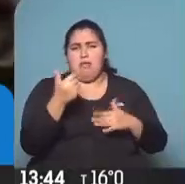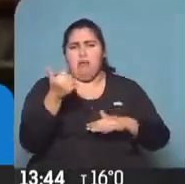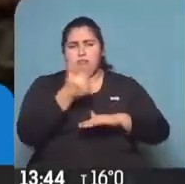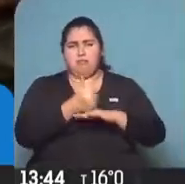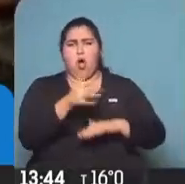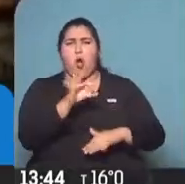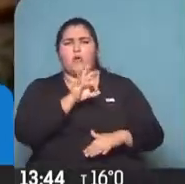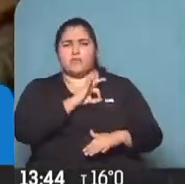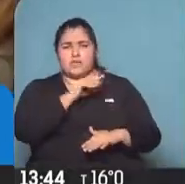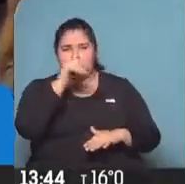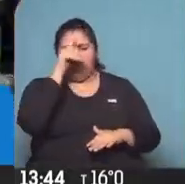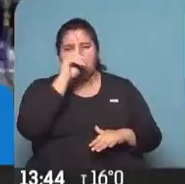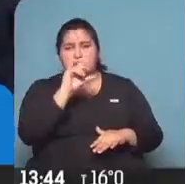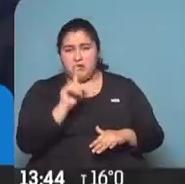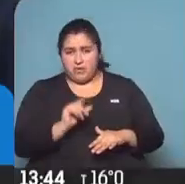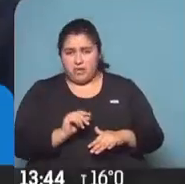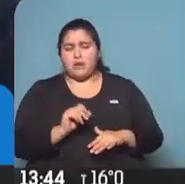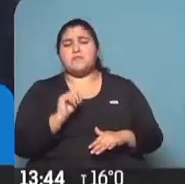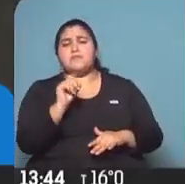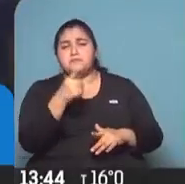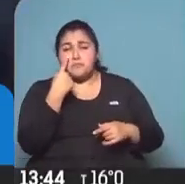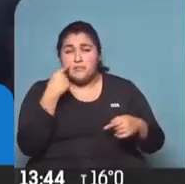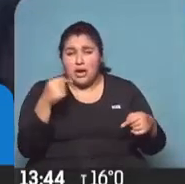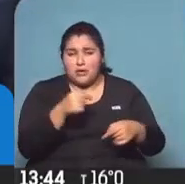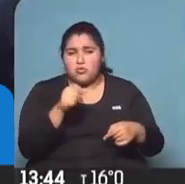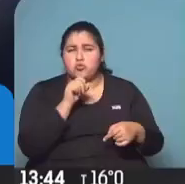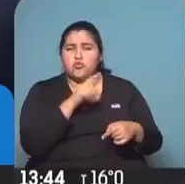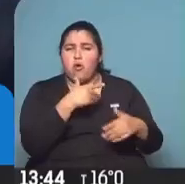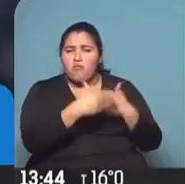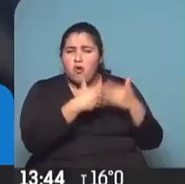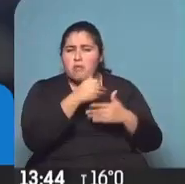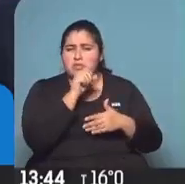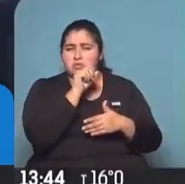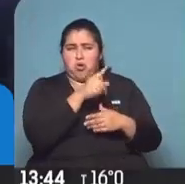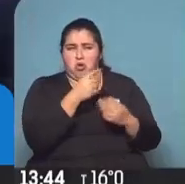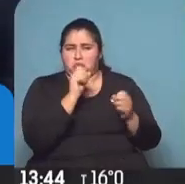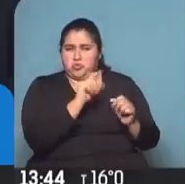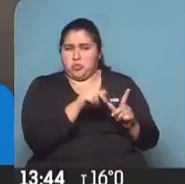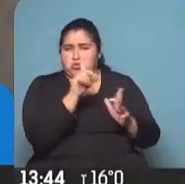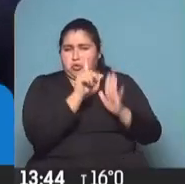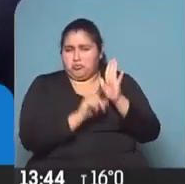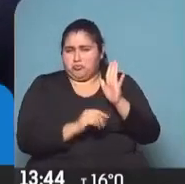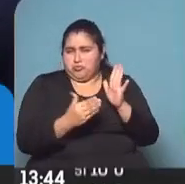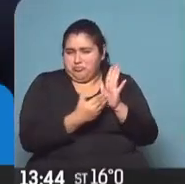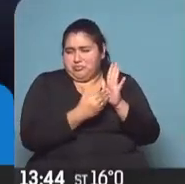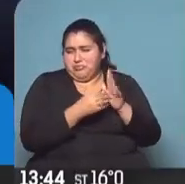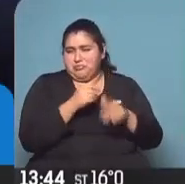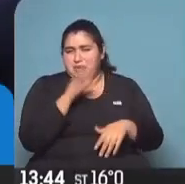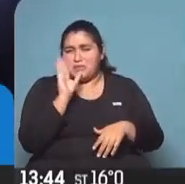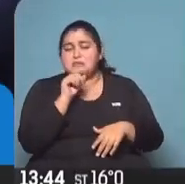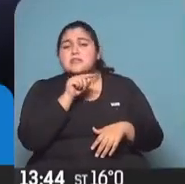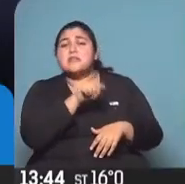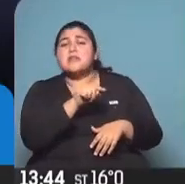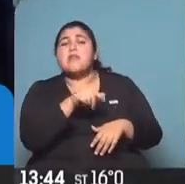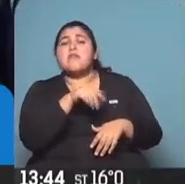federal en este instituto de formación que esté seguido y me toda la américa latina desde allí e